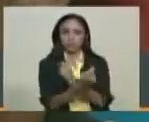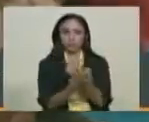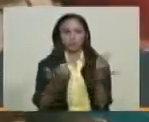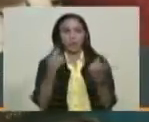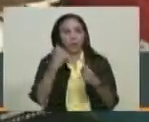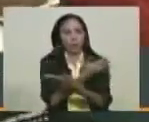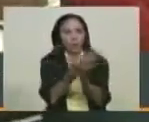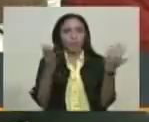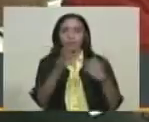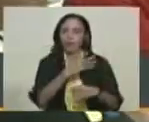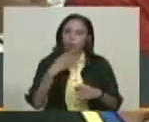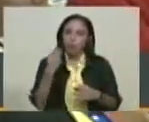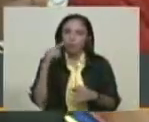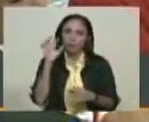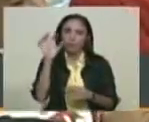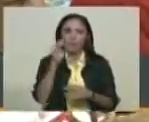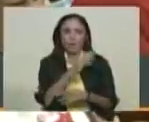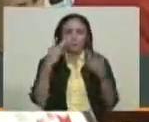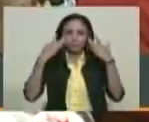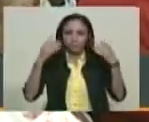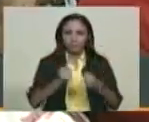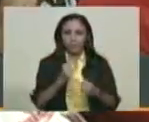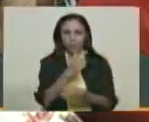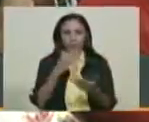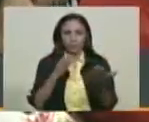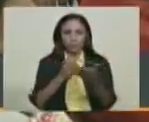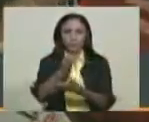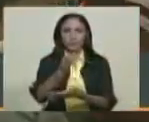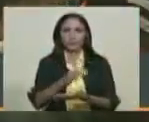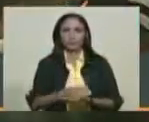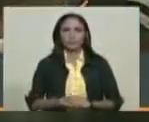Amados jóvenes del país, tengan la seguridad.